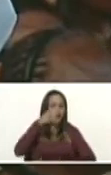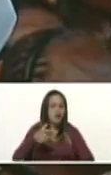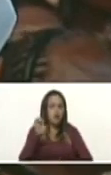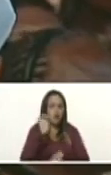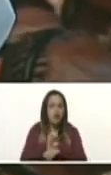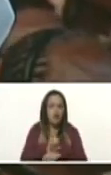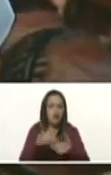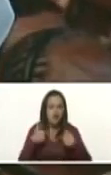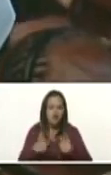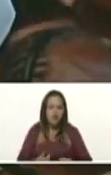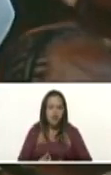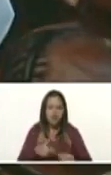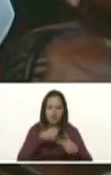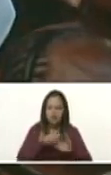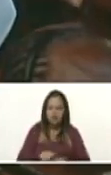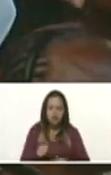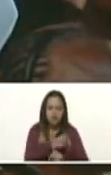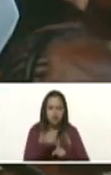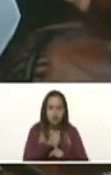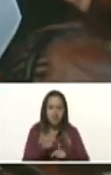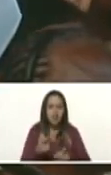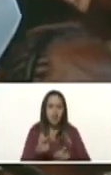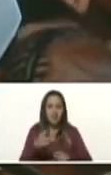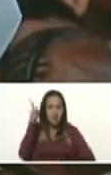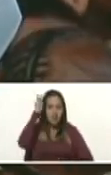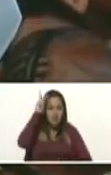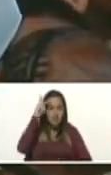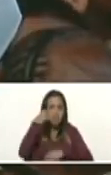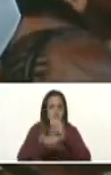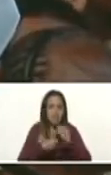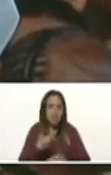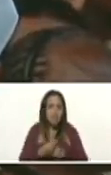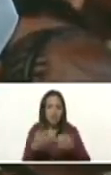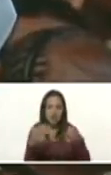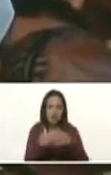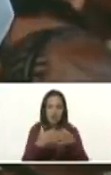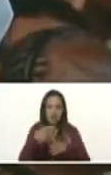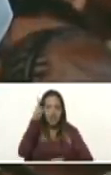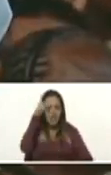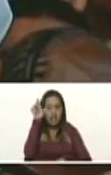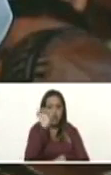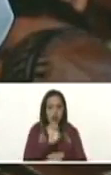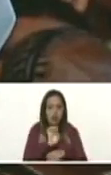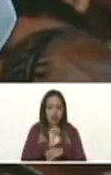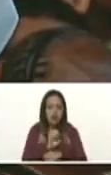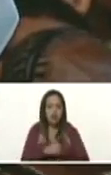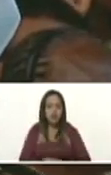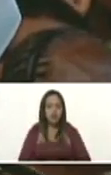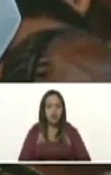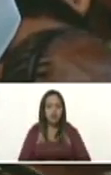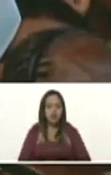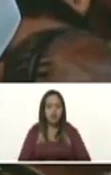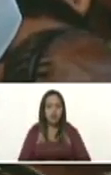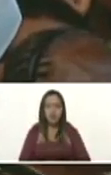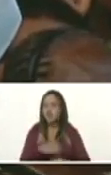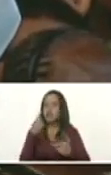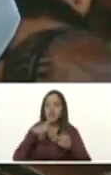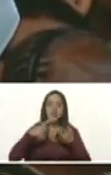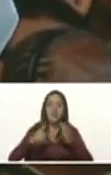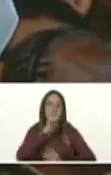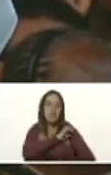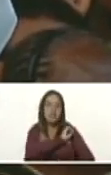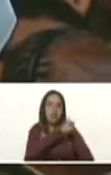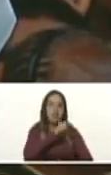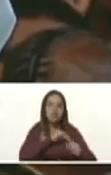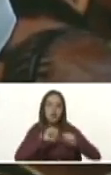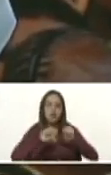los indígenas articulados en la Confederación de las Nacionalidades Indígenas de Ecuador, CONAIE, y los dirigentes del